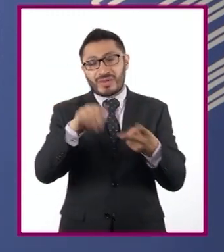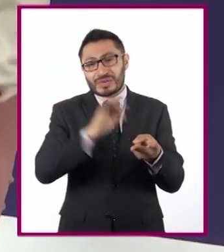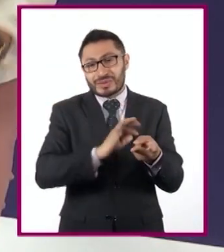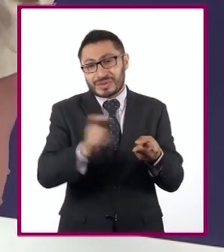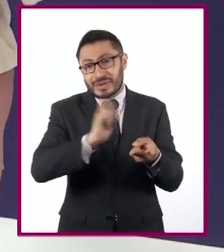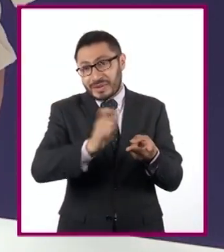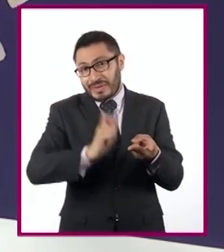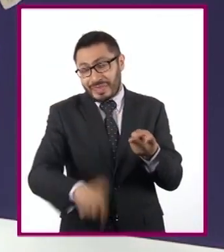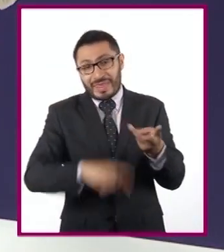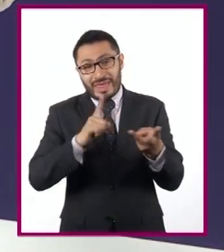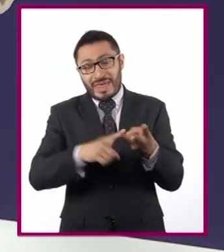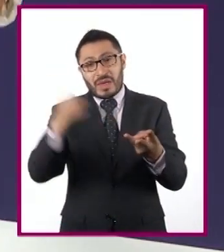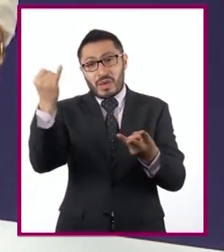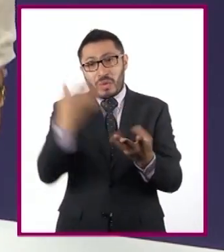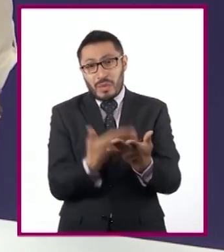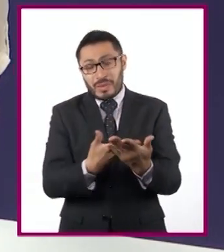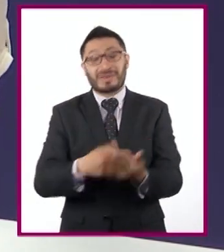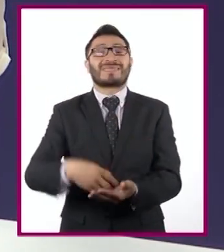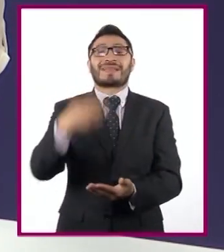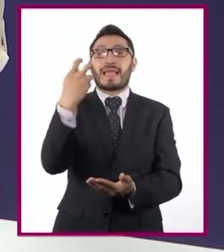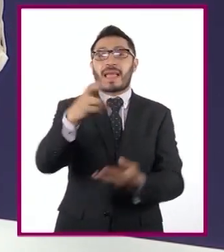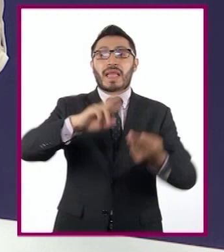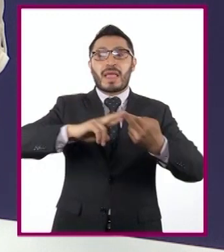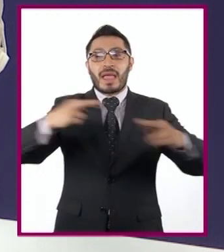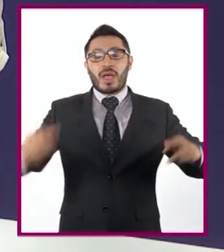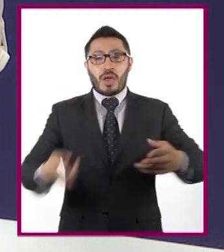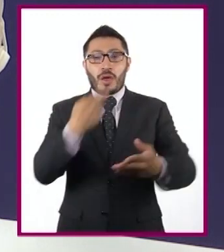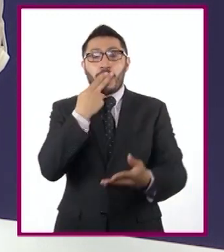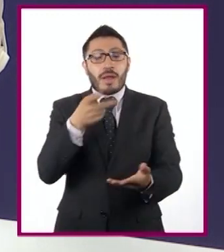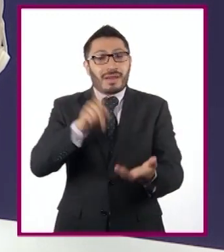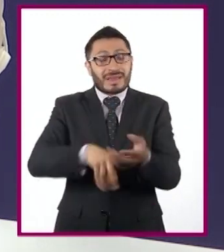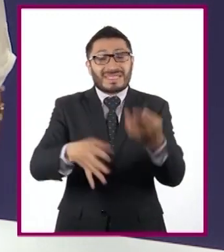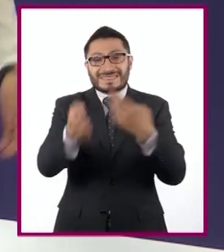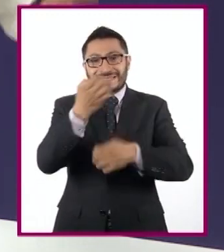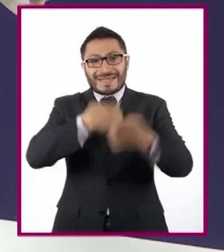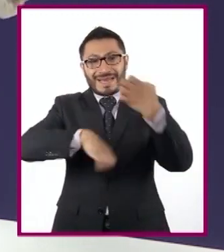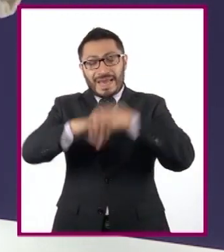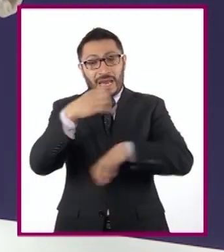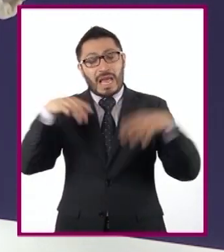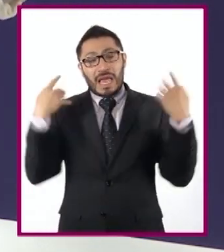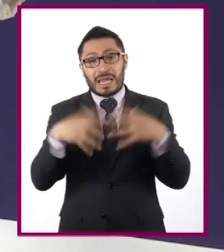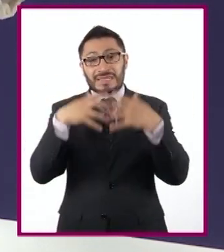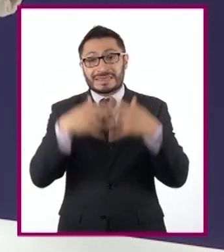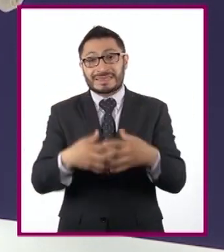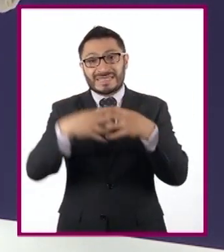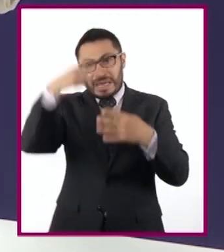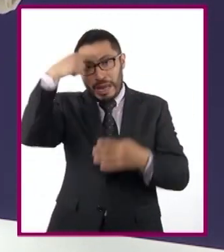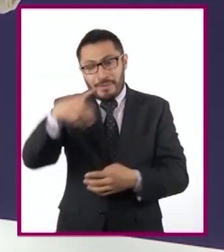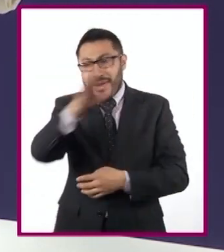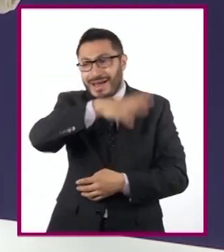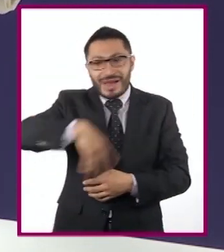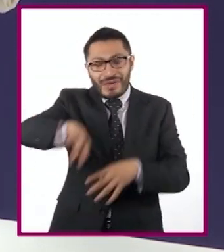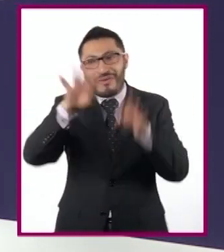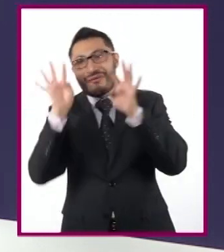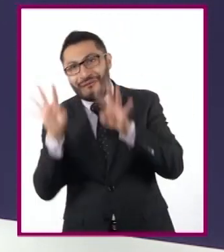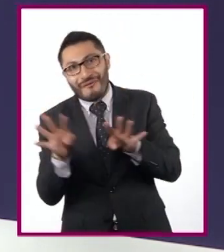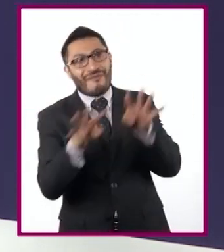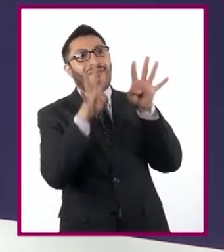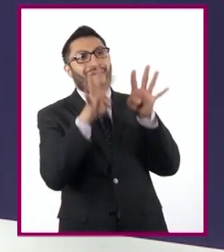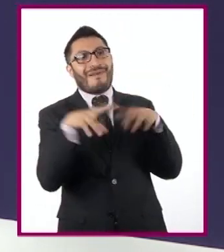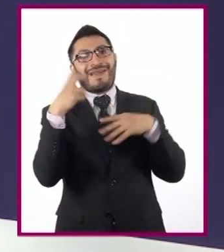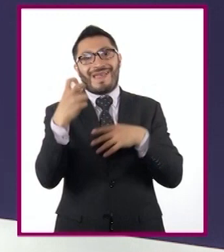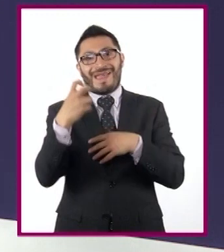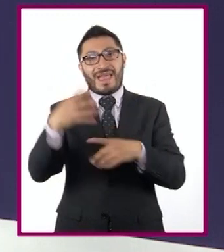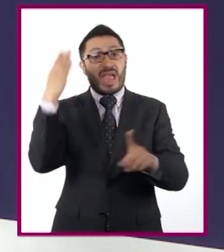imágenes. Estos recursos son utilizados por las empresas o compañías para captar la atención de los usuarios. Por